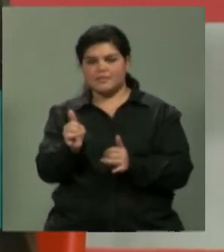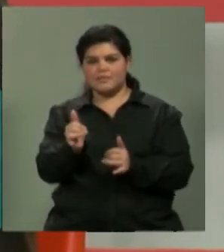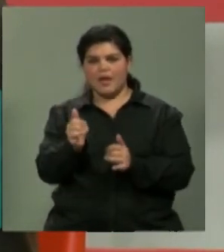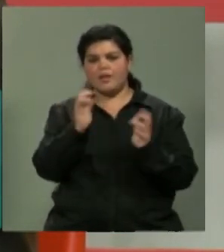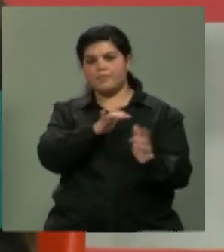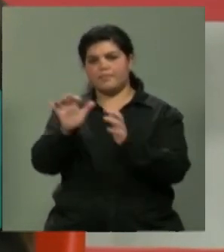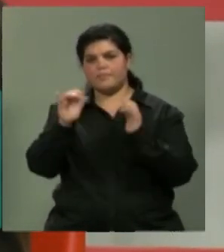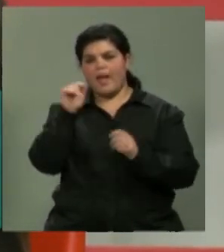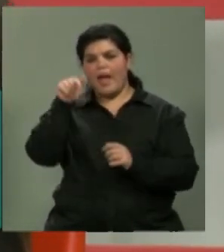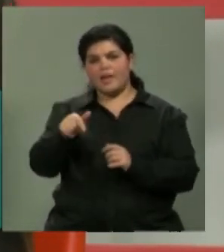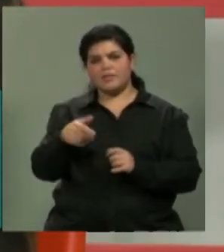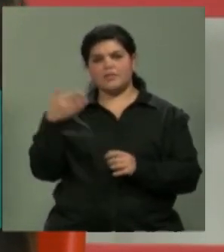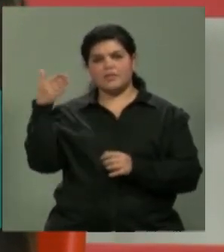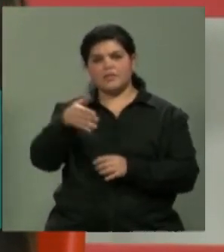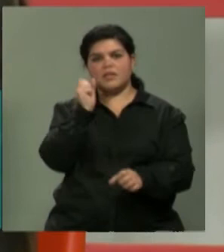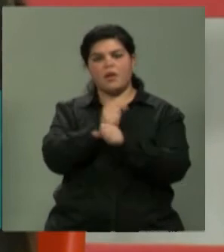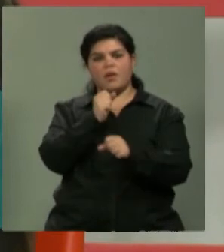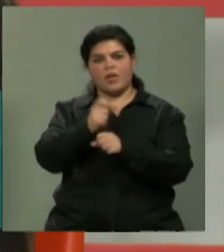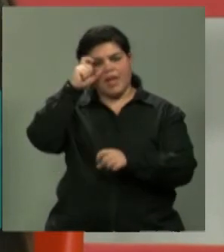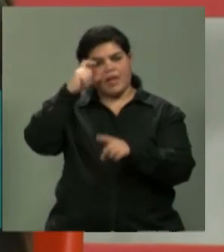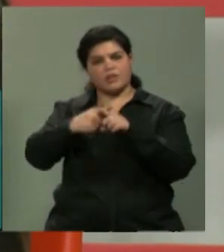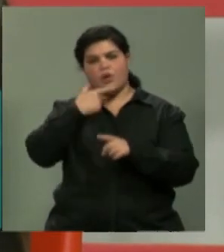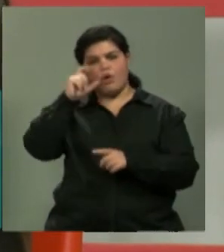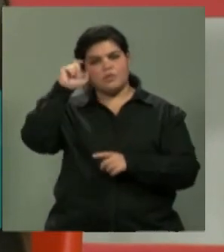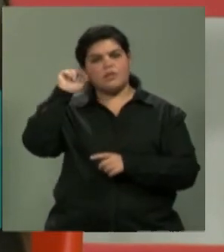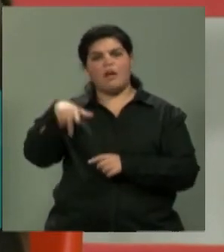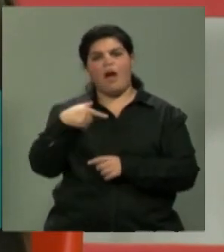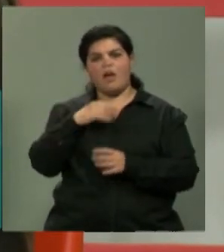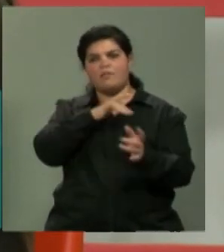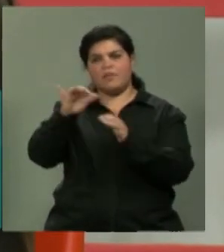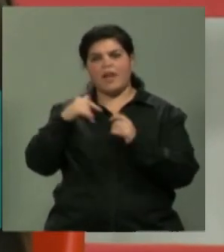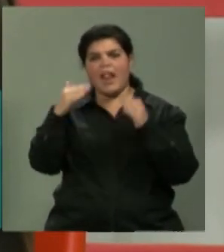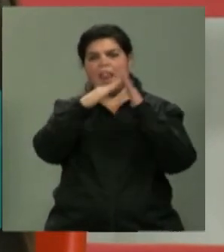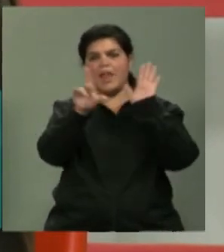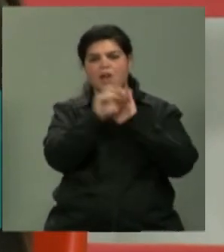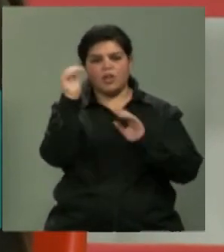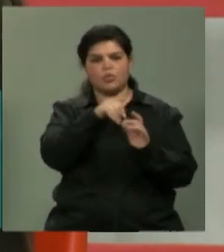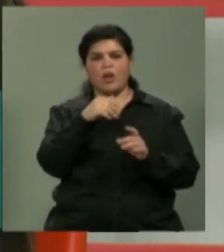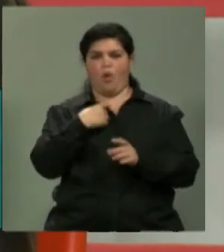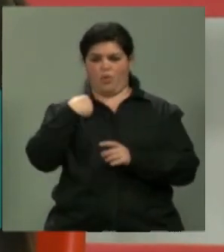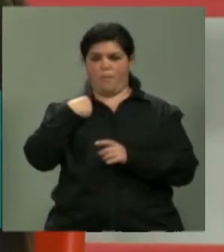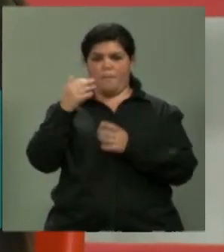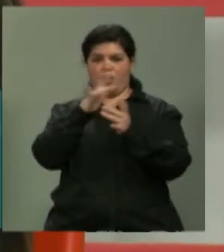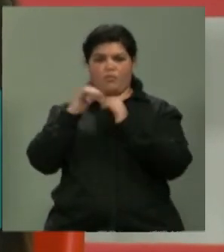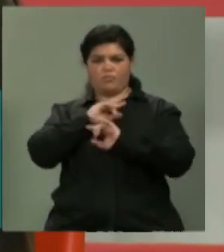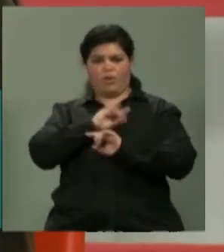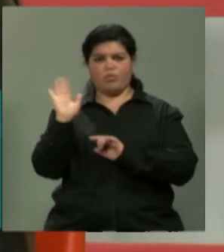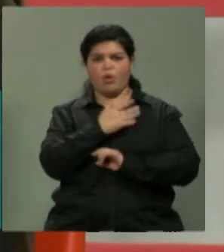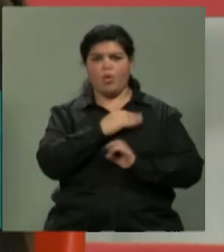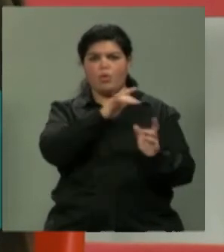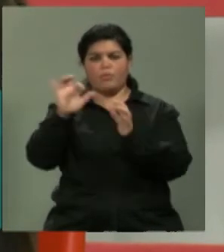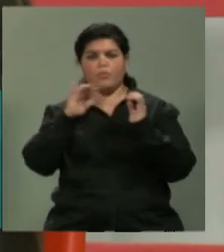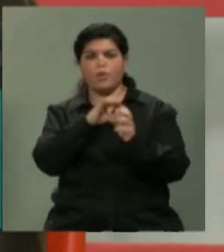donde han ido los trabajadores del ex-COSE a la legislatura, no a discutir conmigo, sino a discutir con todos. Y ese proyecto no pudo